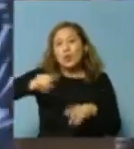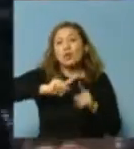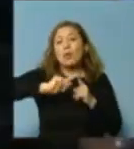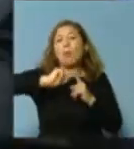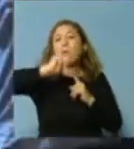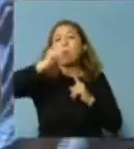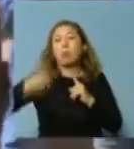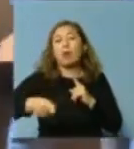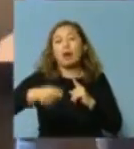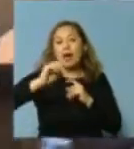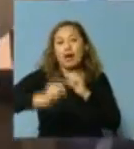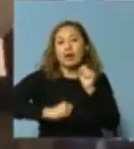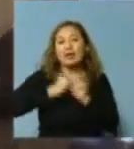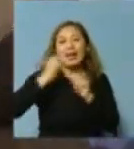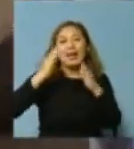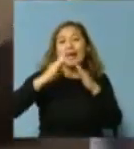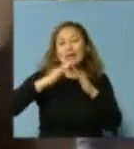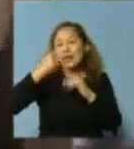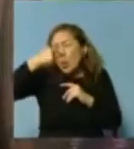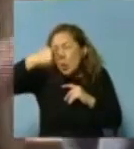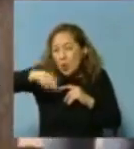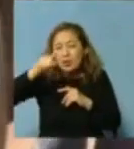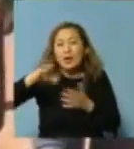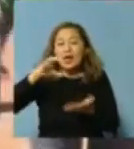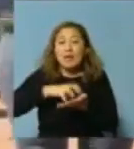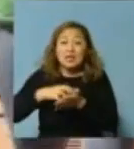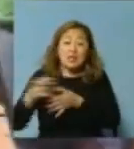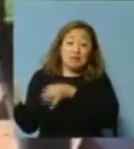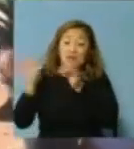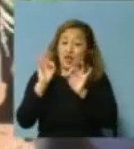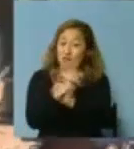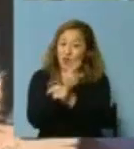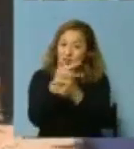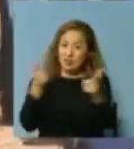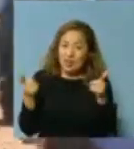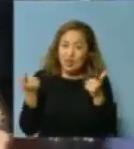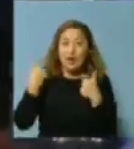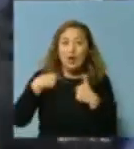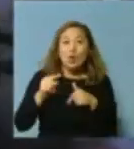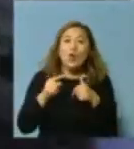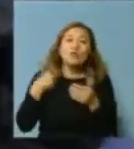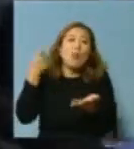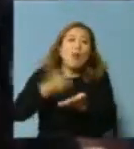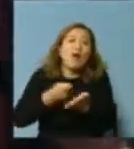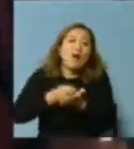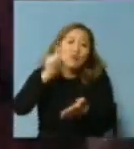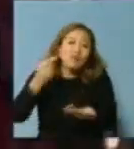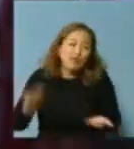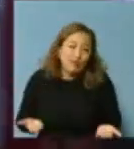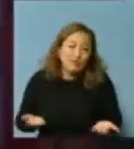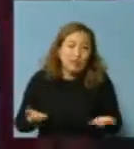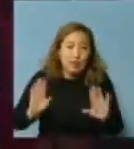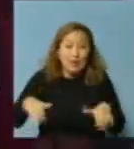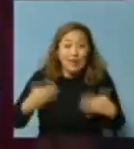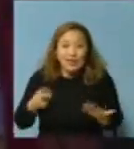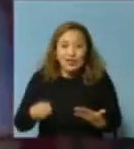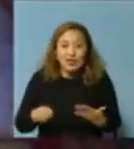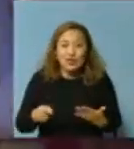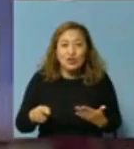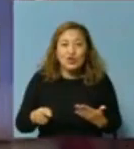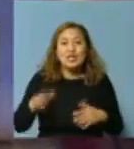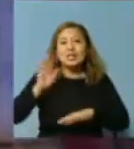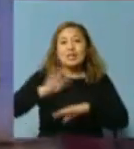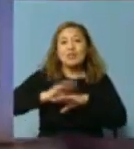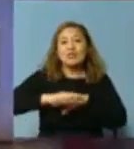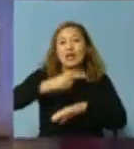conexión hasta el último hogar en los pueblitos donde las empresas no vienen, porque como no es rentable, así que de eso se